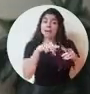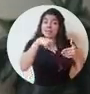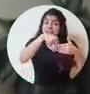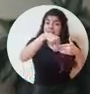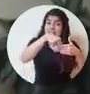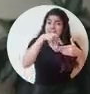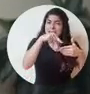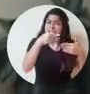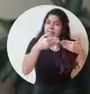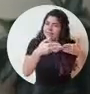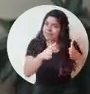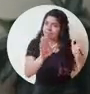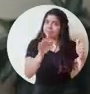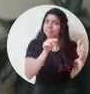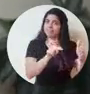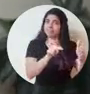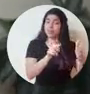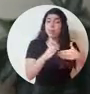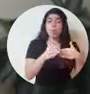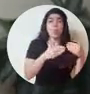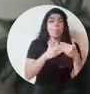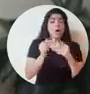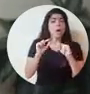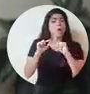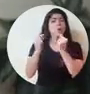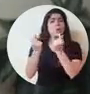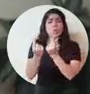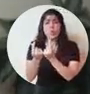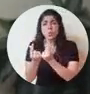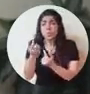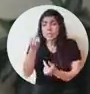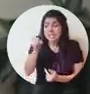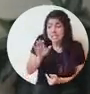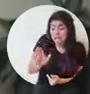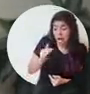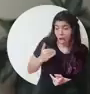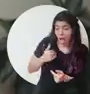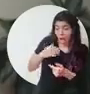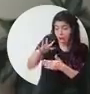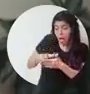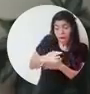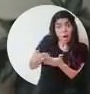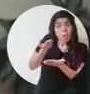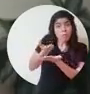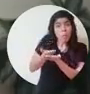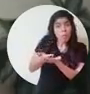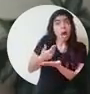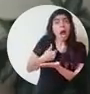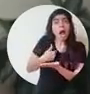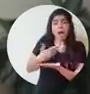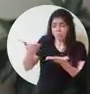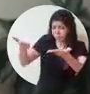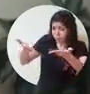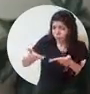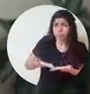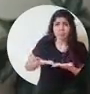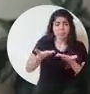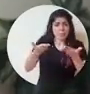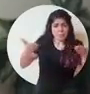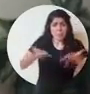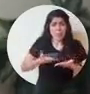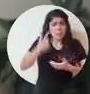bloqueos cualquier grupo sectorial con una agenda particular tiene las puertas abiertas